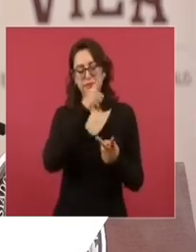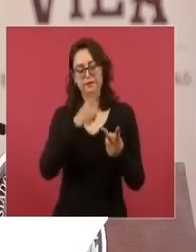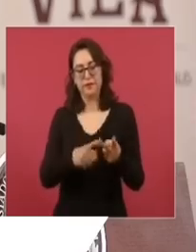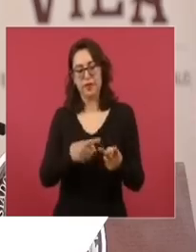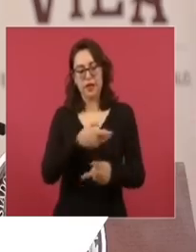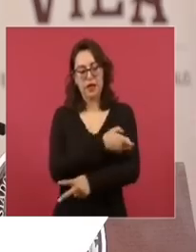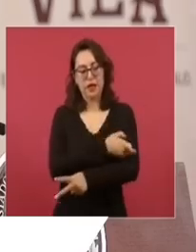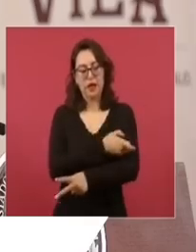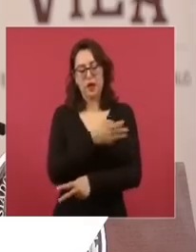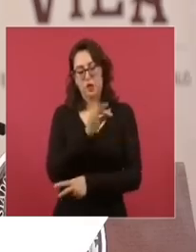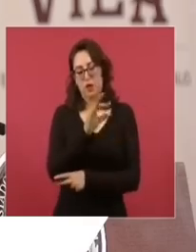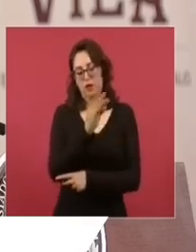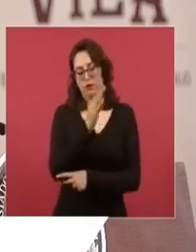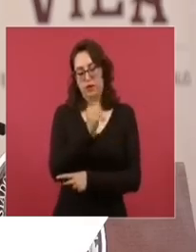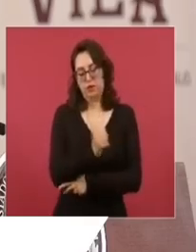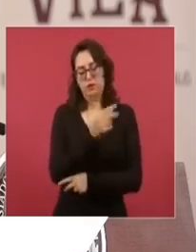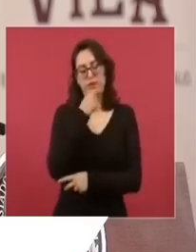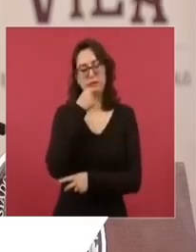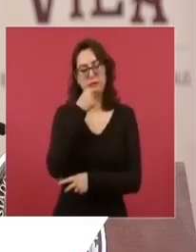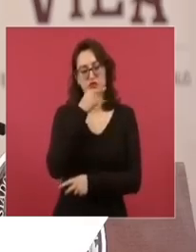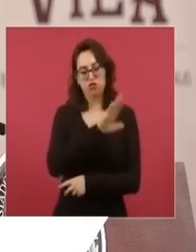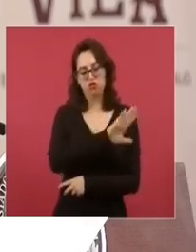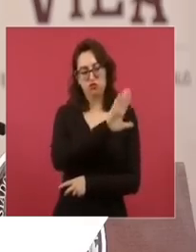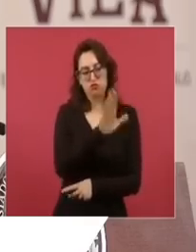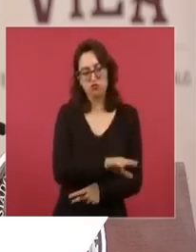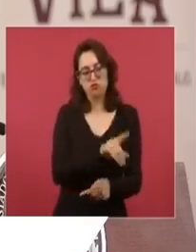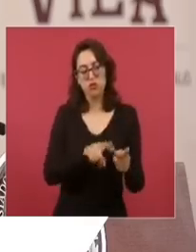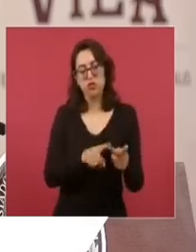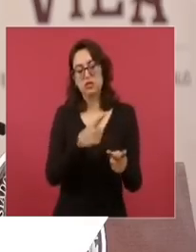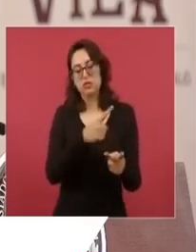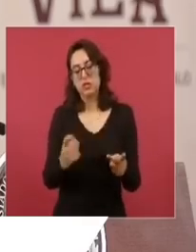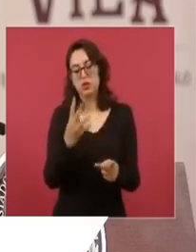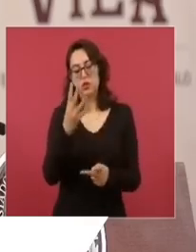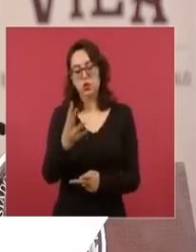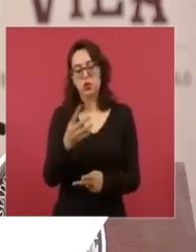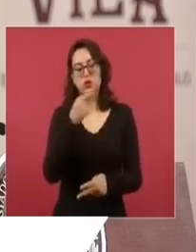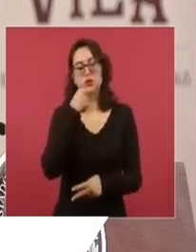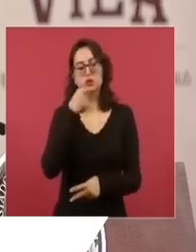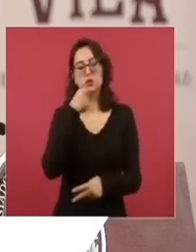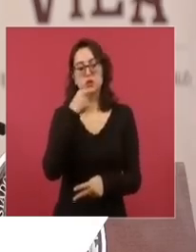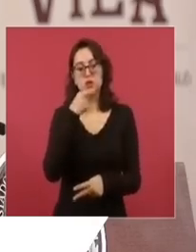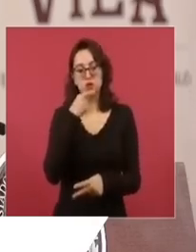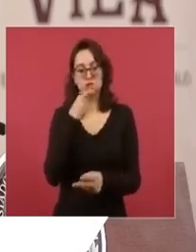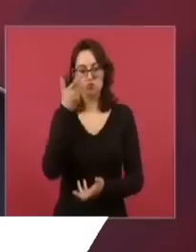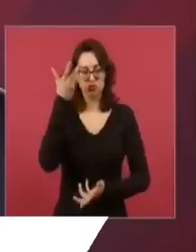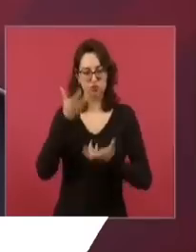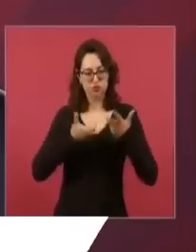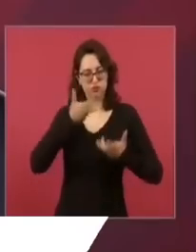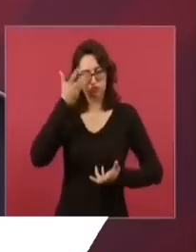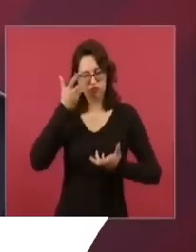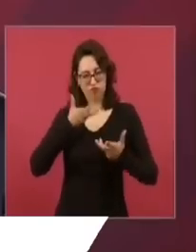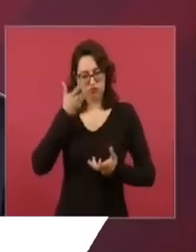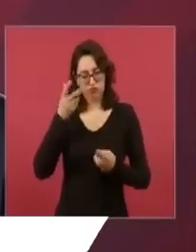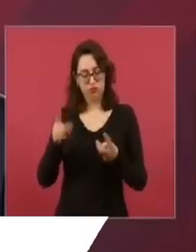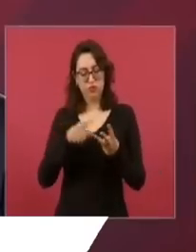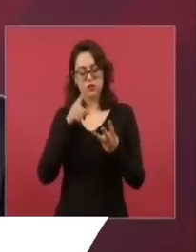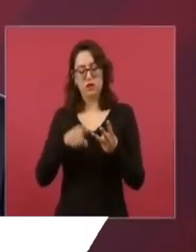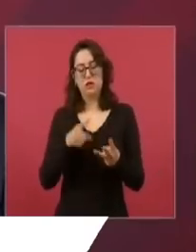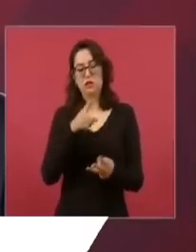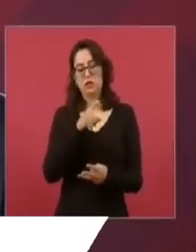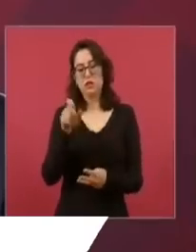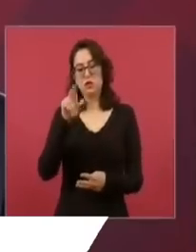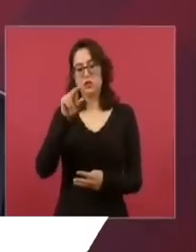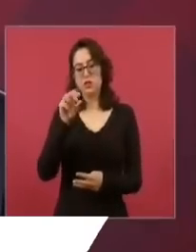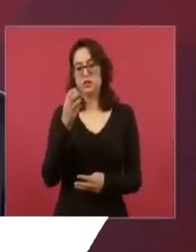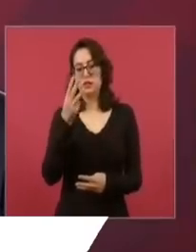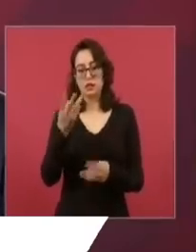Felipe Calderón y en el cual este expresidente Tuvo una responsabilidad directa no fue indirecta por después todo lo que ha podido ir saliendo